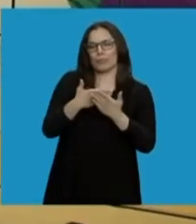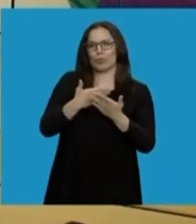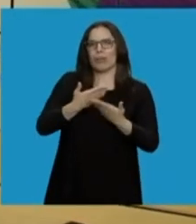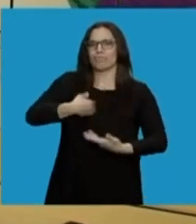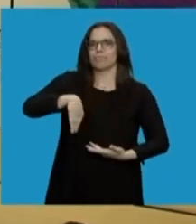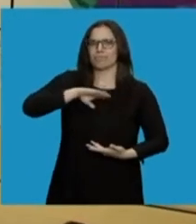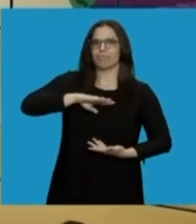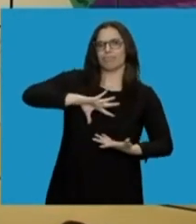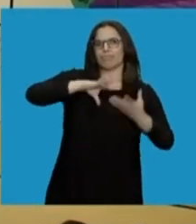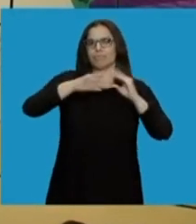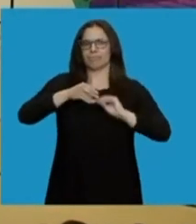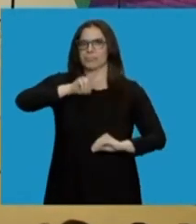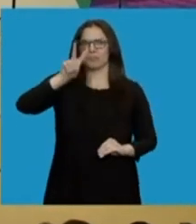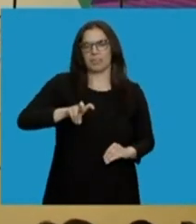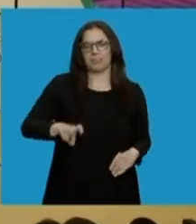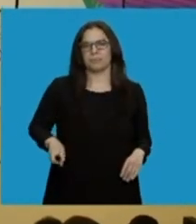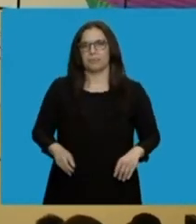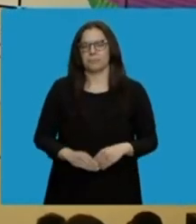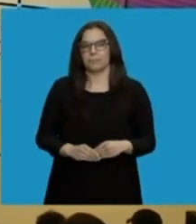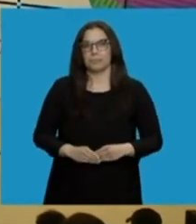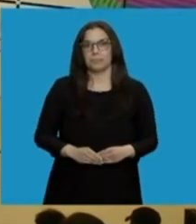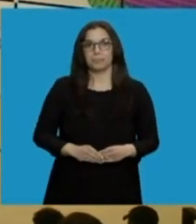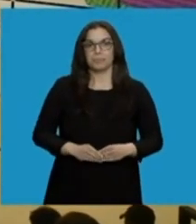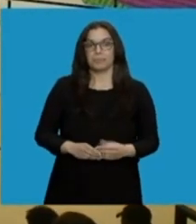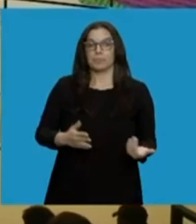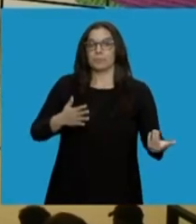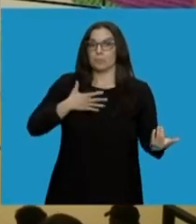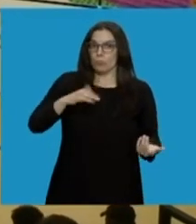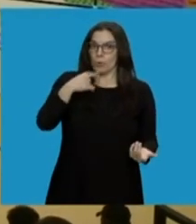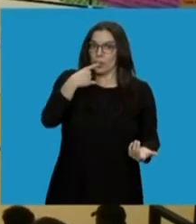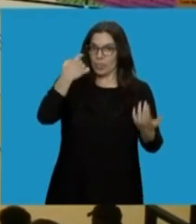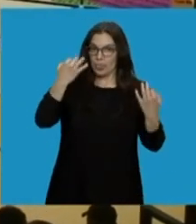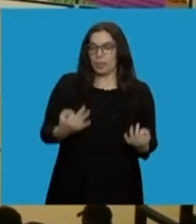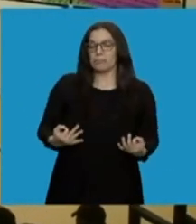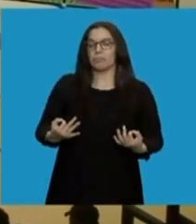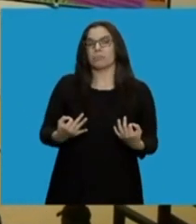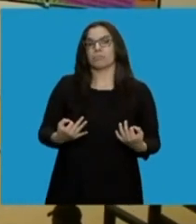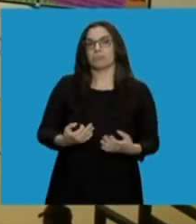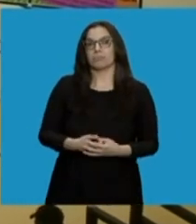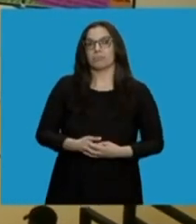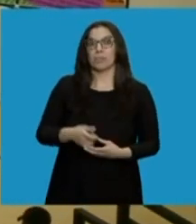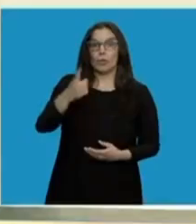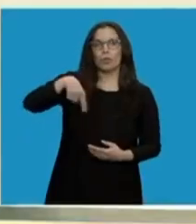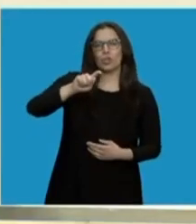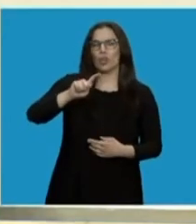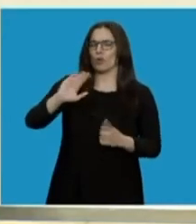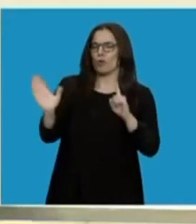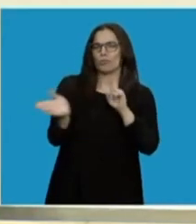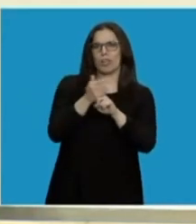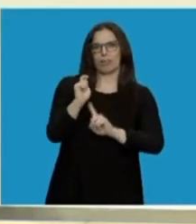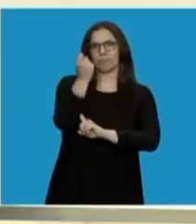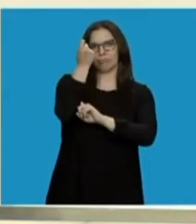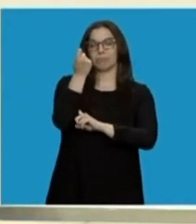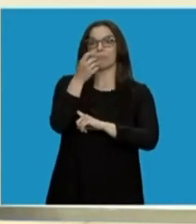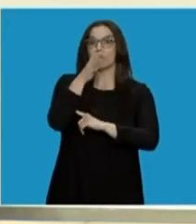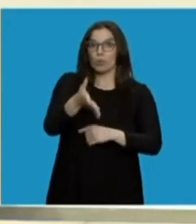de adaptación que tenemos. Y podemos decirlo, lo puedo decir en nombre de vosotros, lo habéis conseguido y por